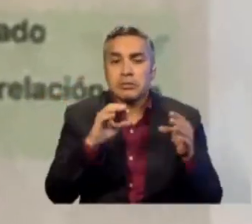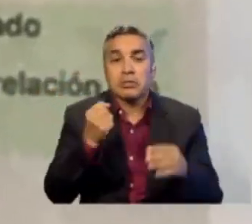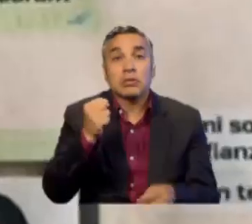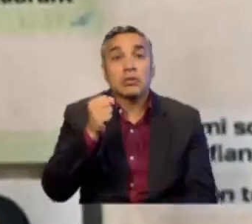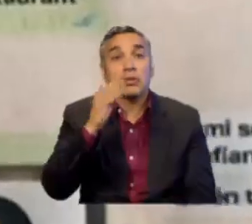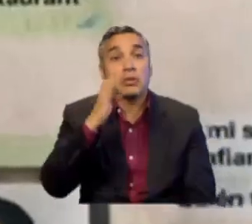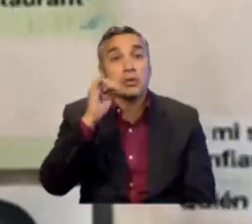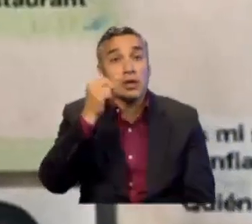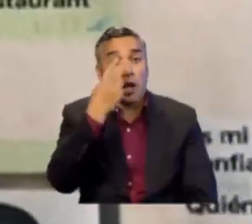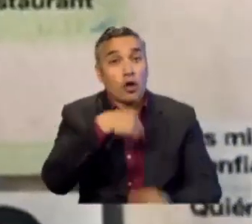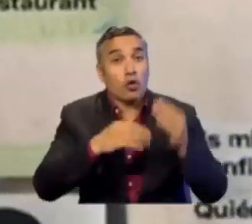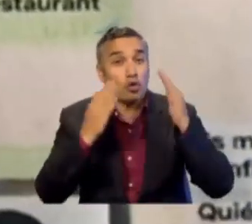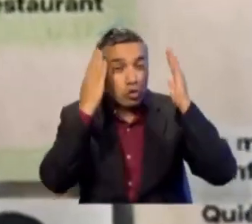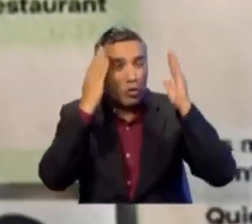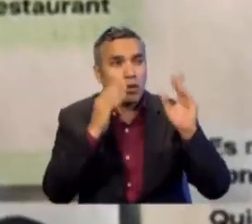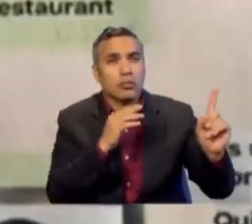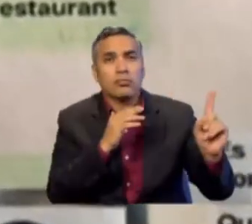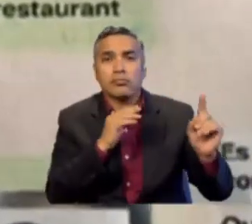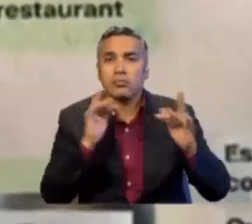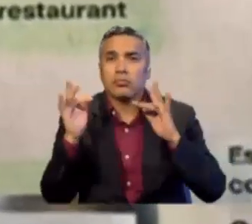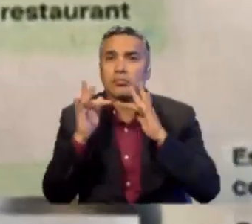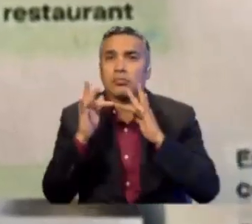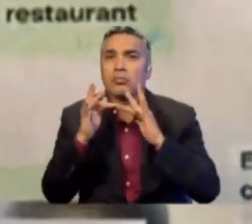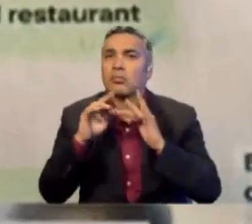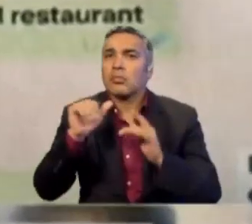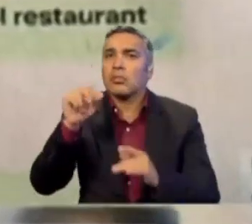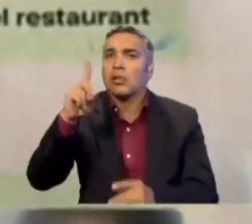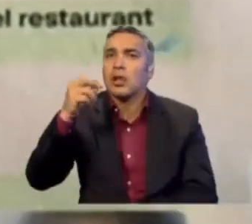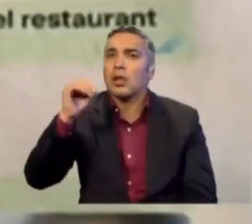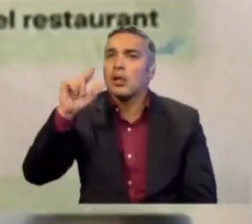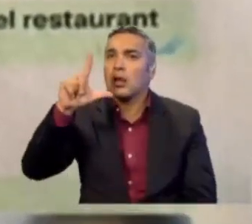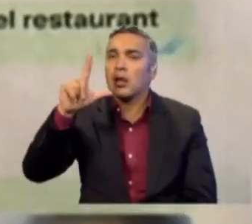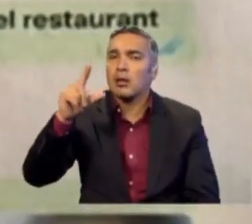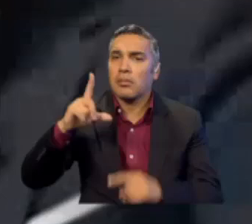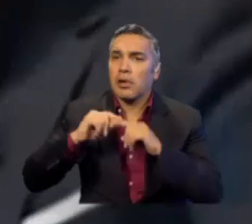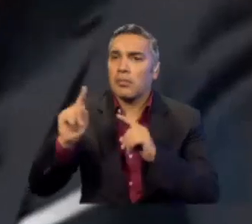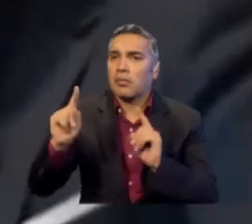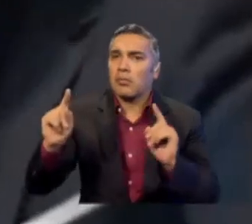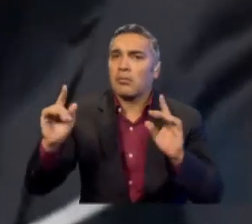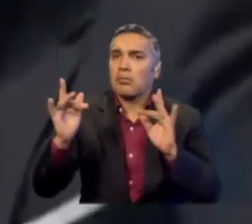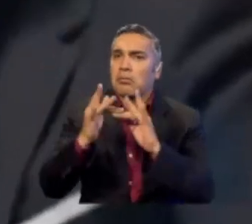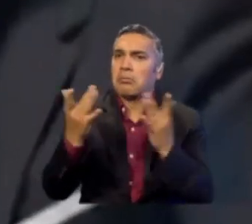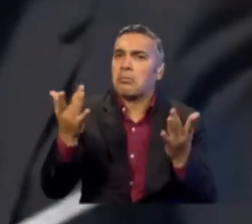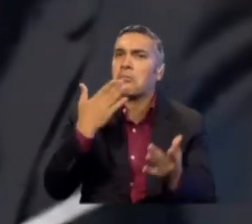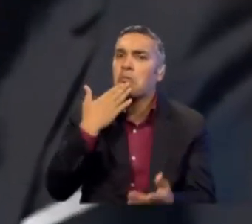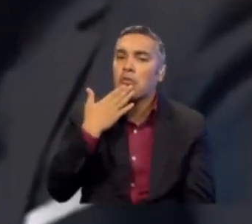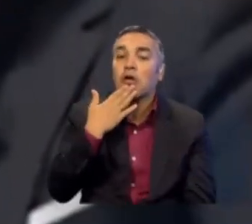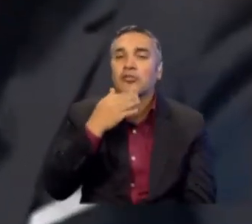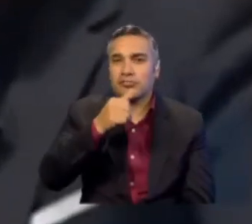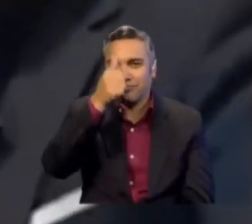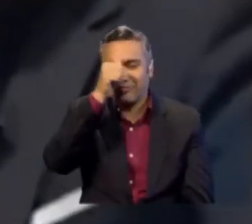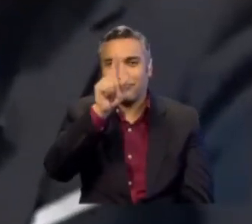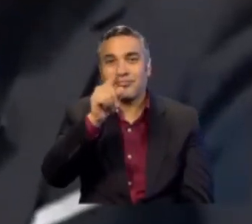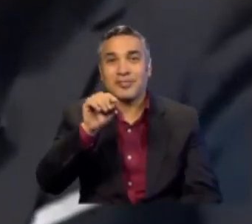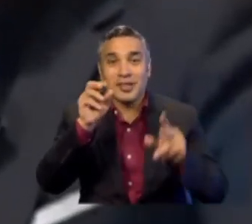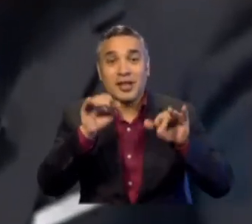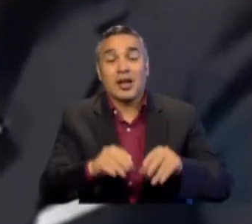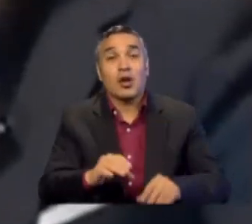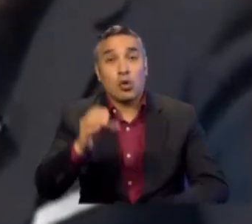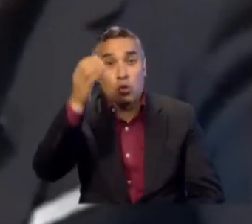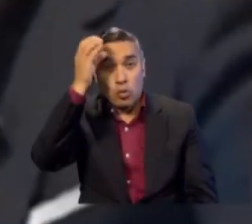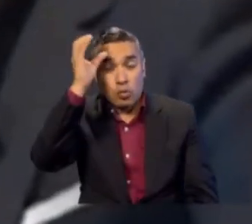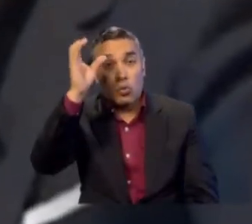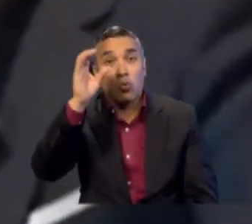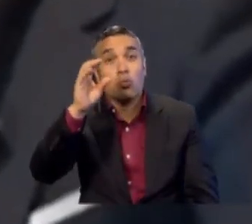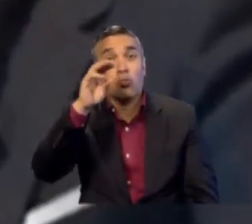Sebastián Yunda envía el contacto de Daniel Mendoza a su primo Cristian Hernández Yunda. Este domingo se conoció que el secretario de Cultura del municipio